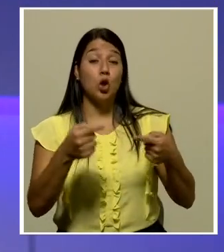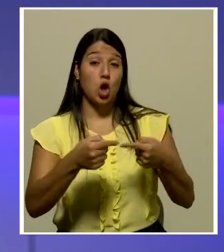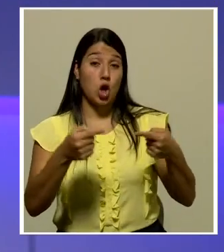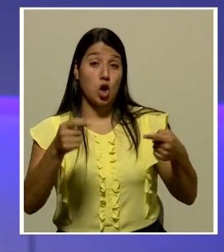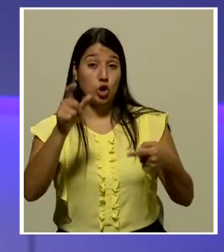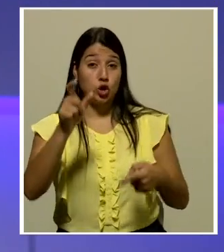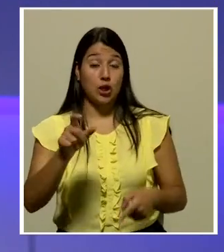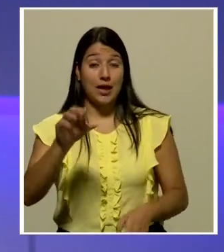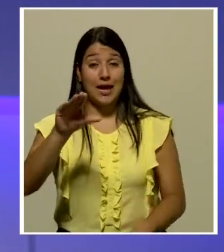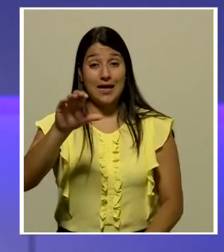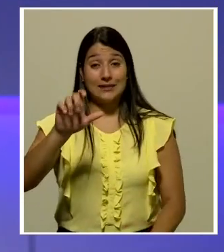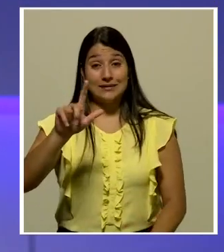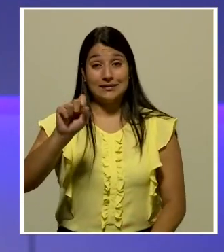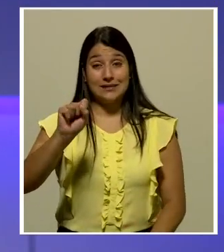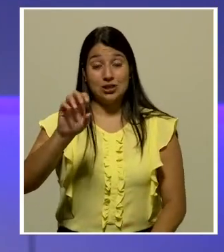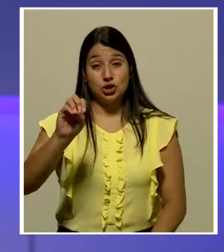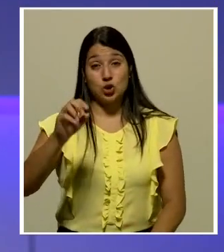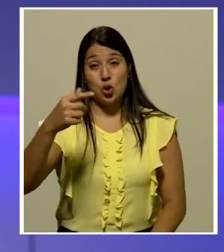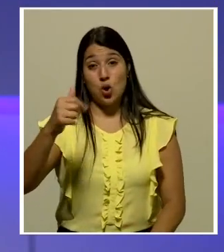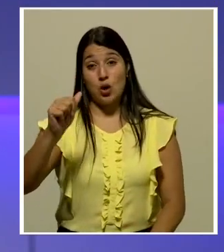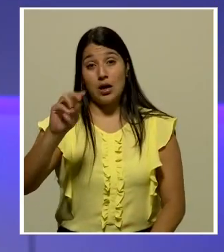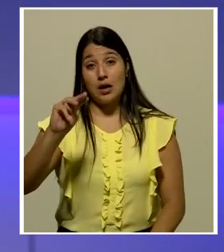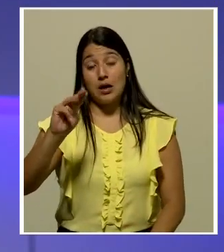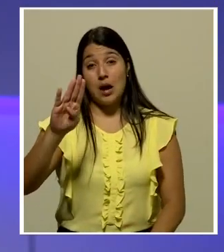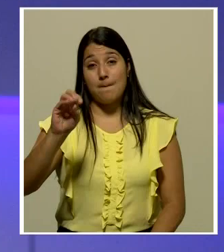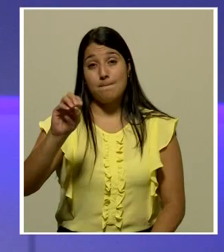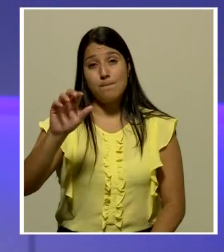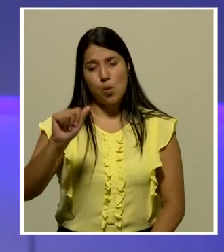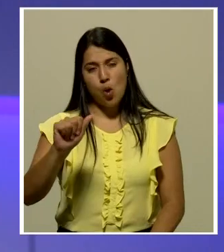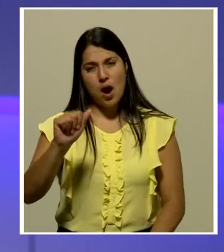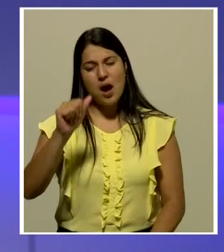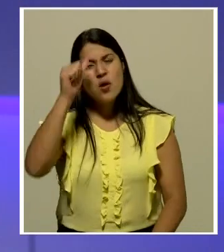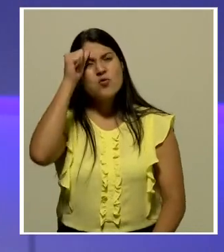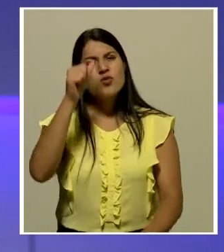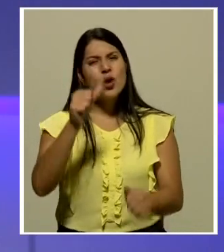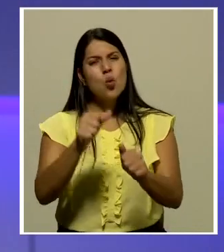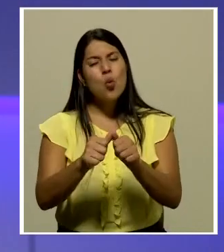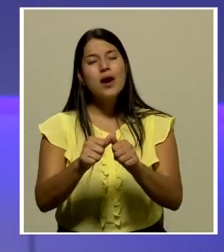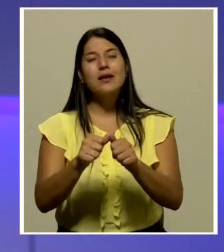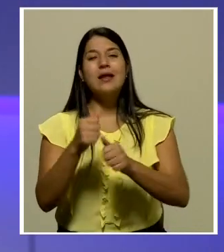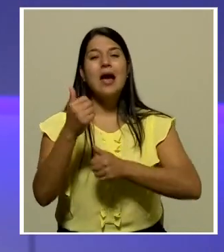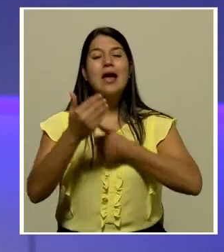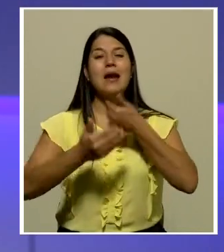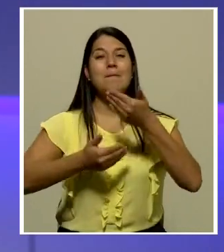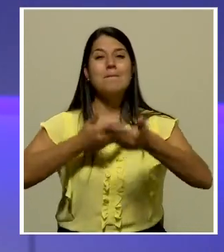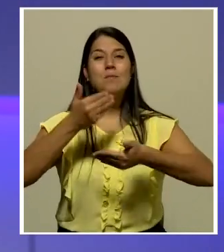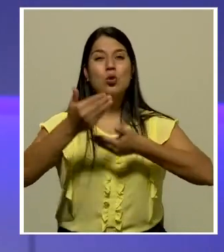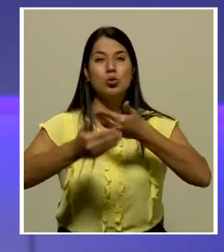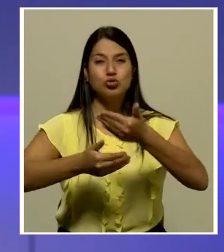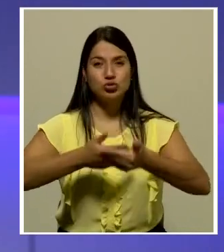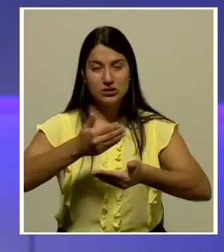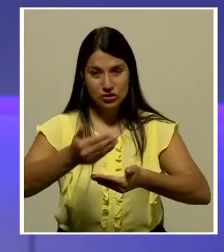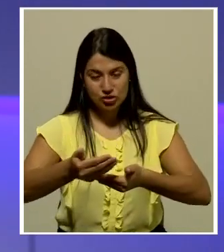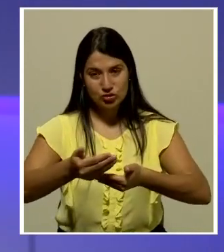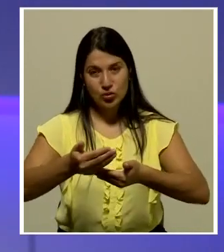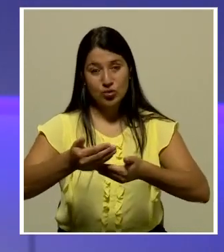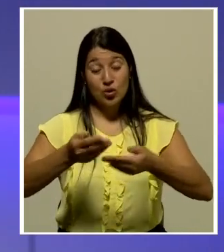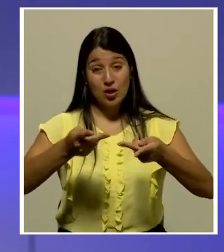magistrado Celso Gamboa nos recuerda también un poco la trayectoria meteórica de cargos